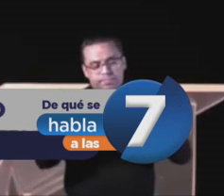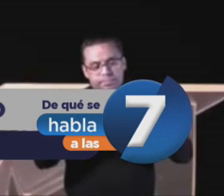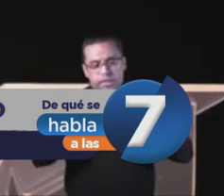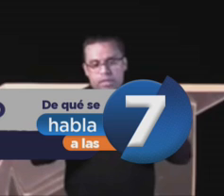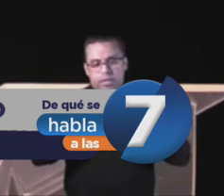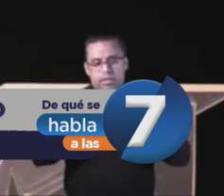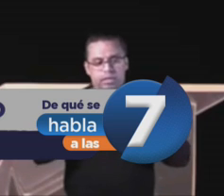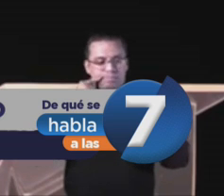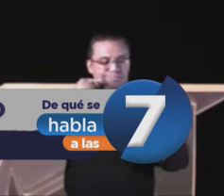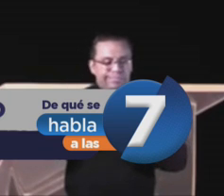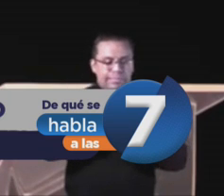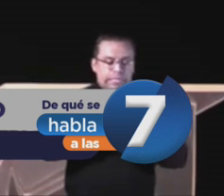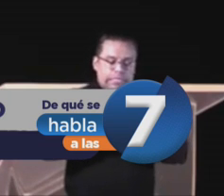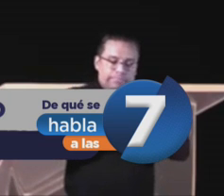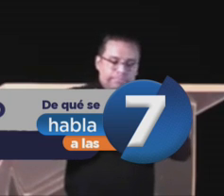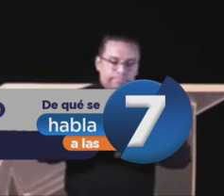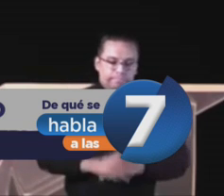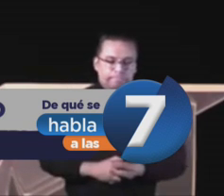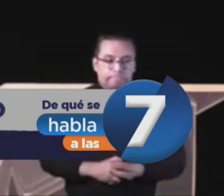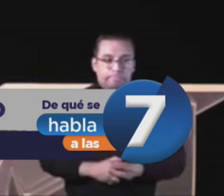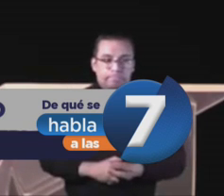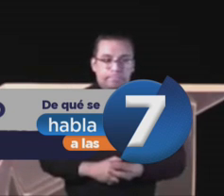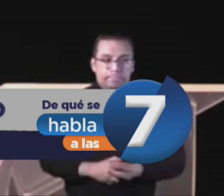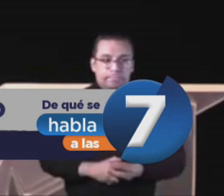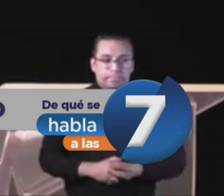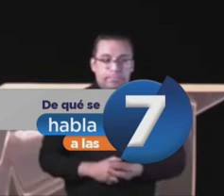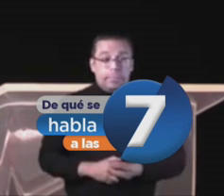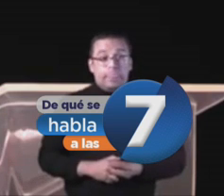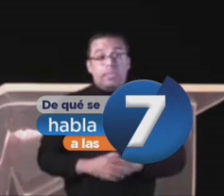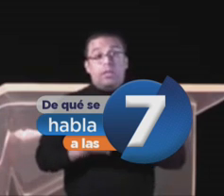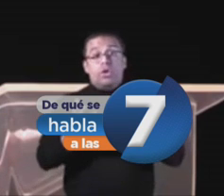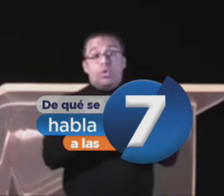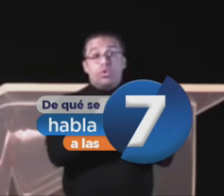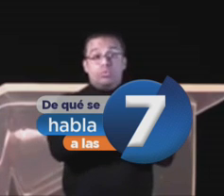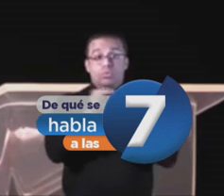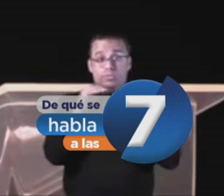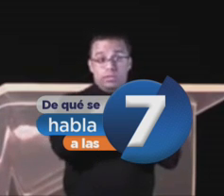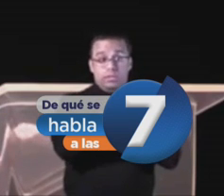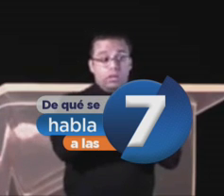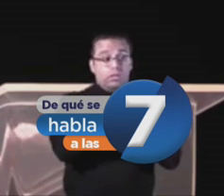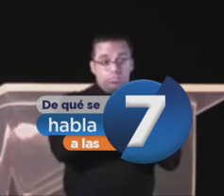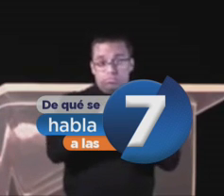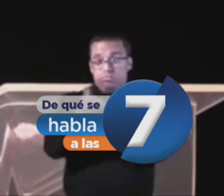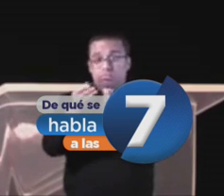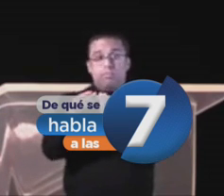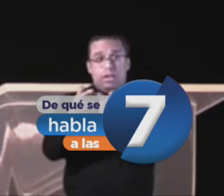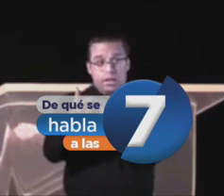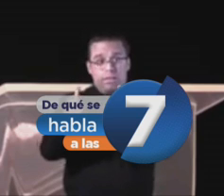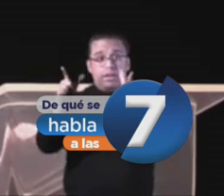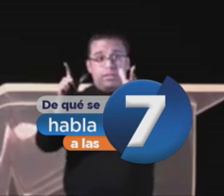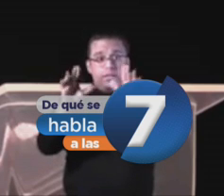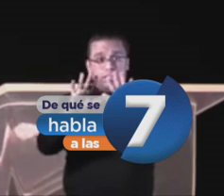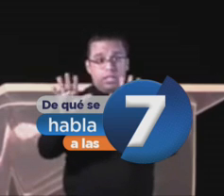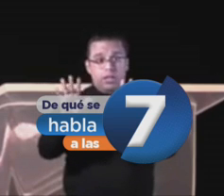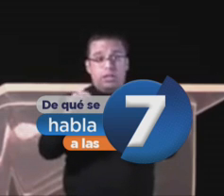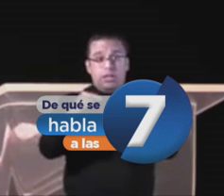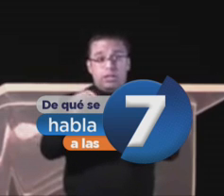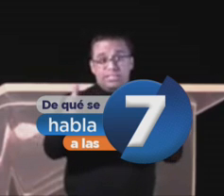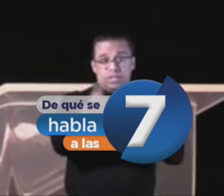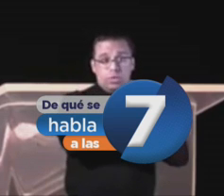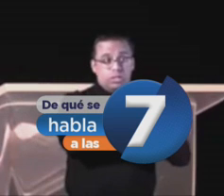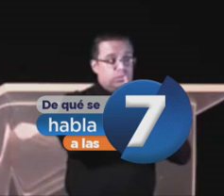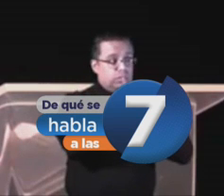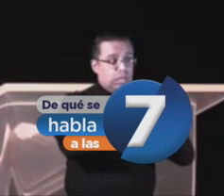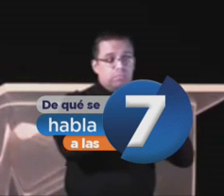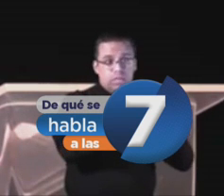A las víctimas del secuestro que finalmente obtuvieron su libertad, a sus familiares y seres